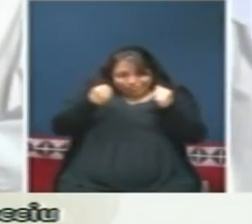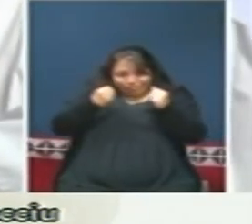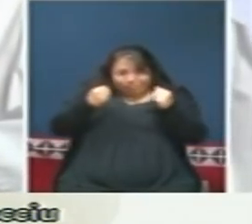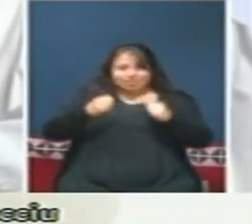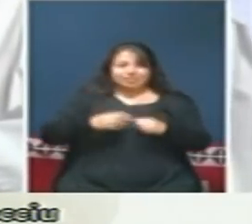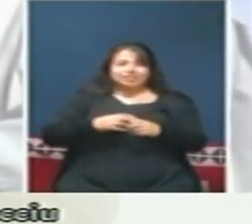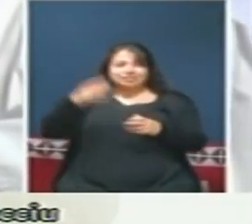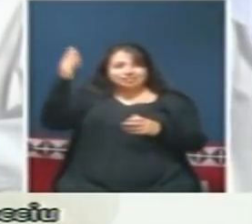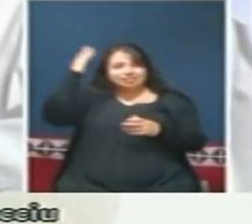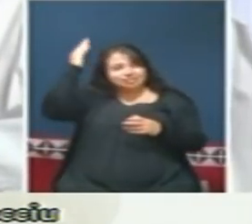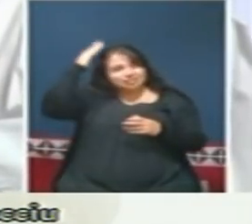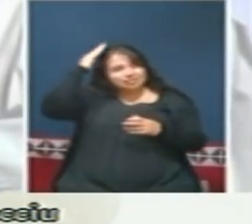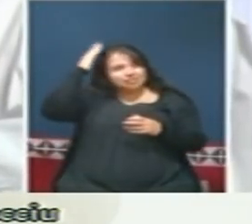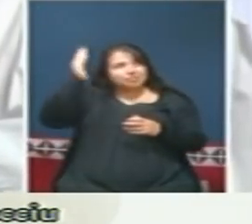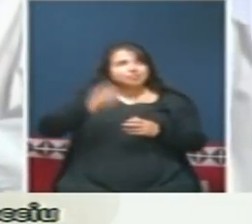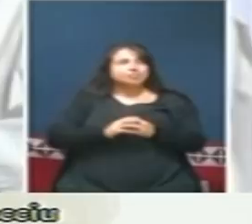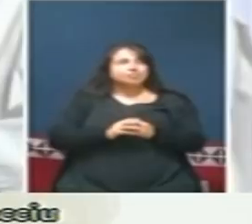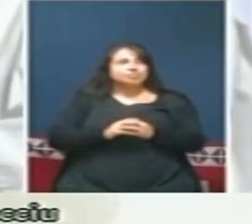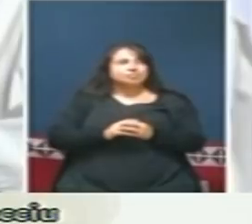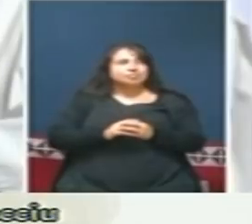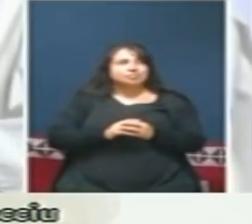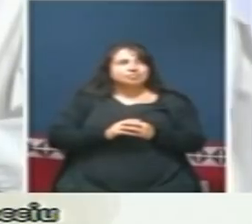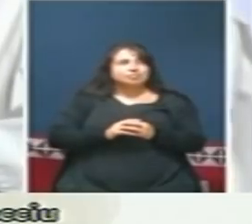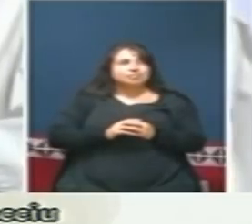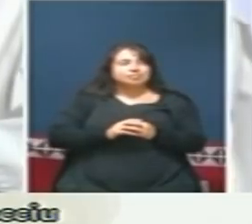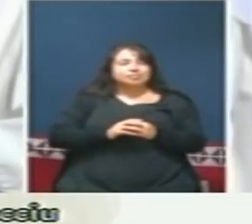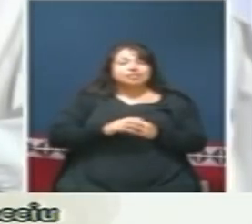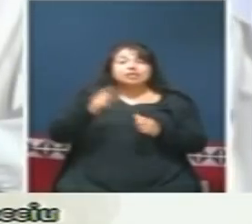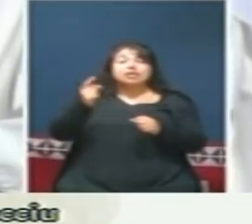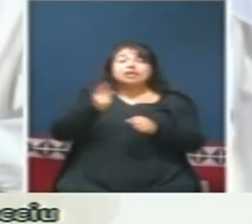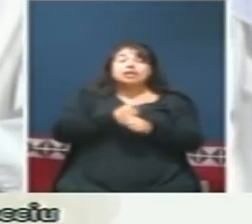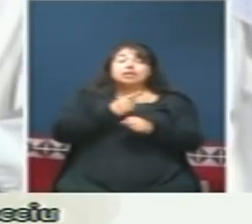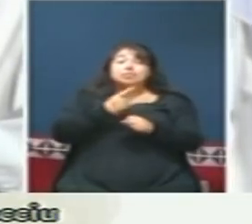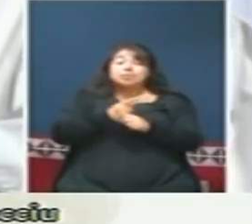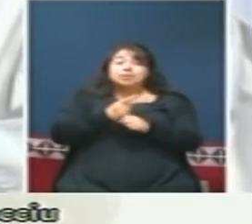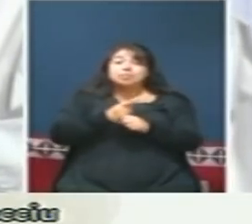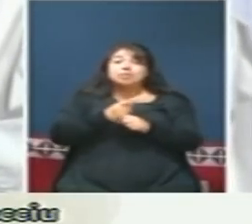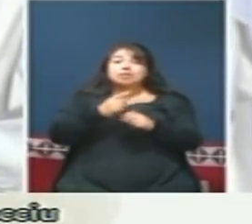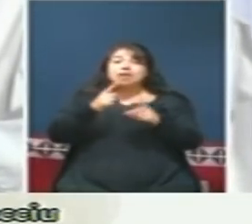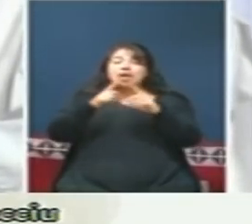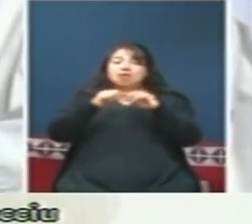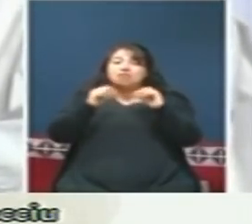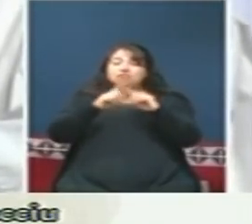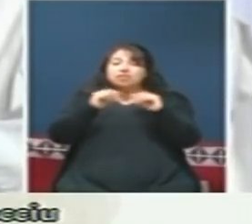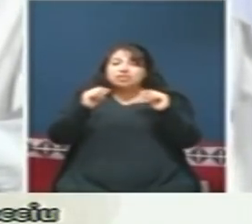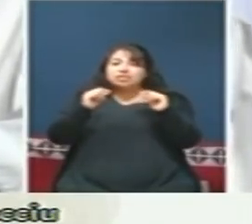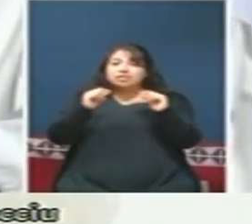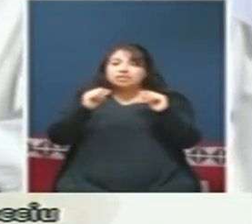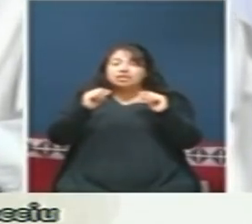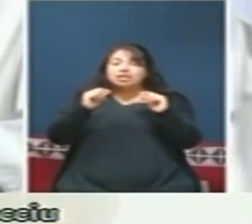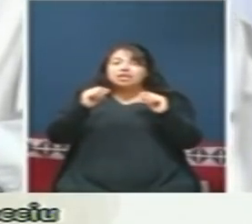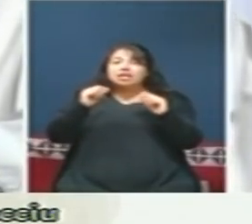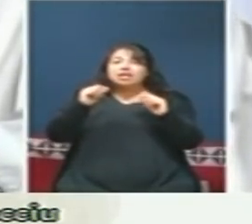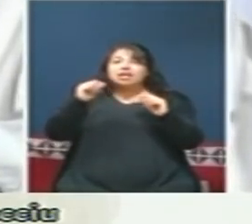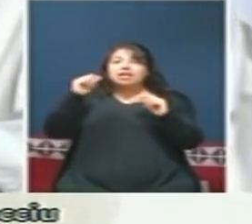Saben que la primera fecha establecida era el 17 de diciembre.